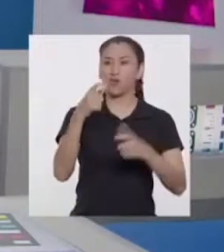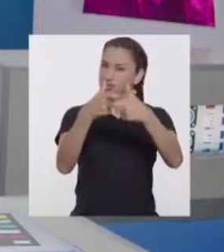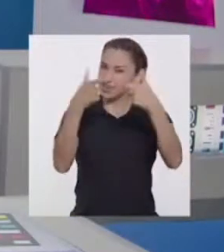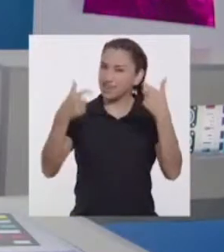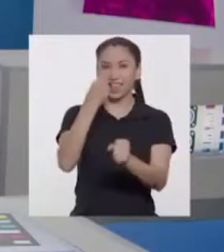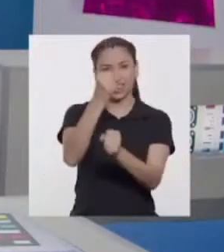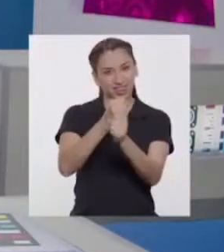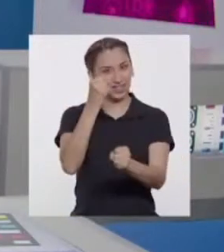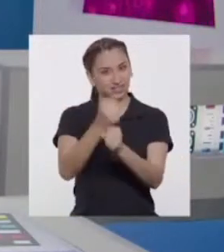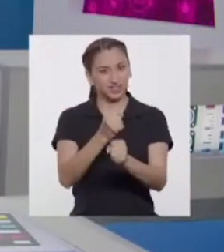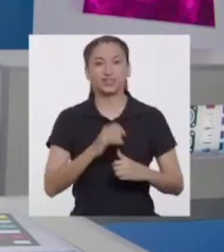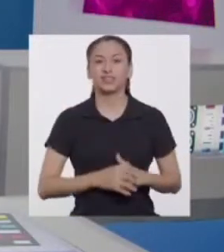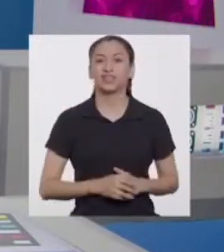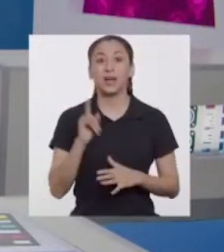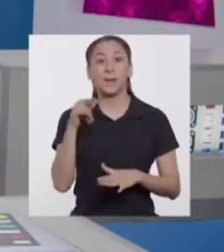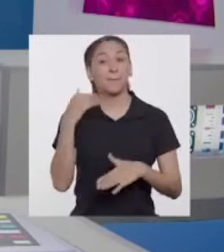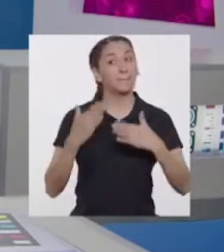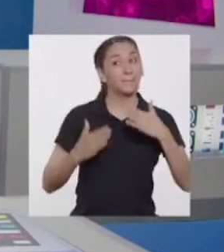un gran trabajo.